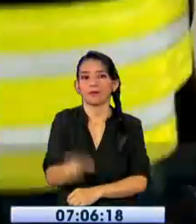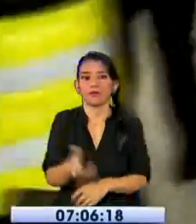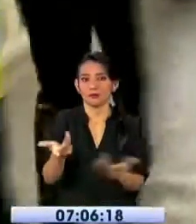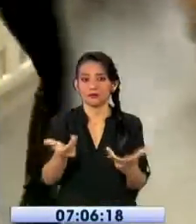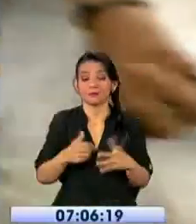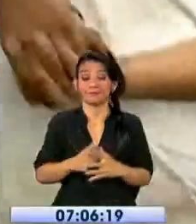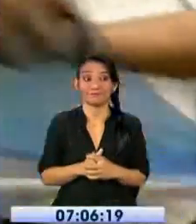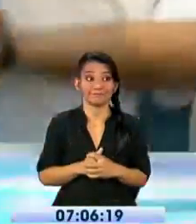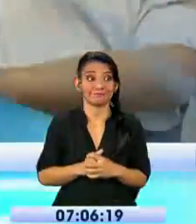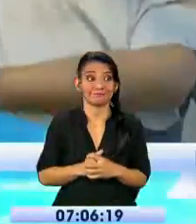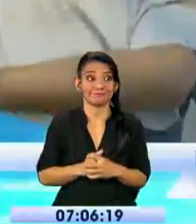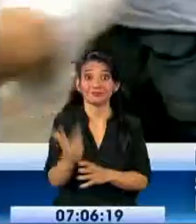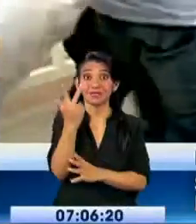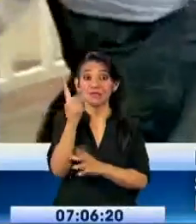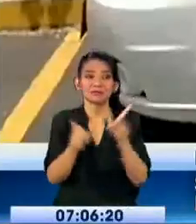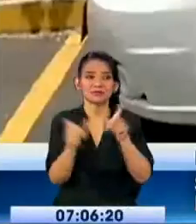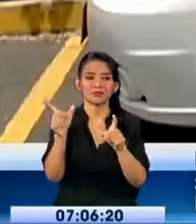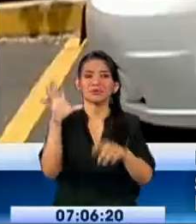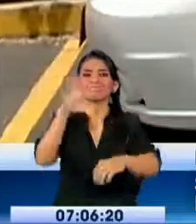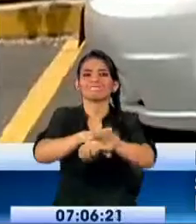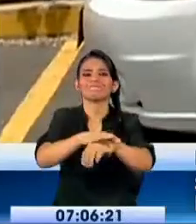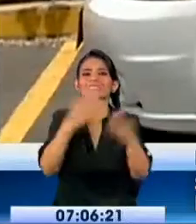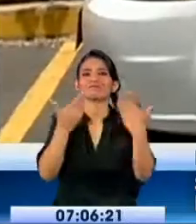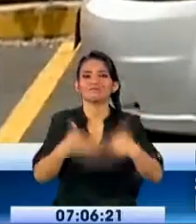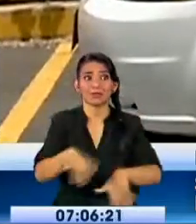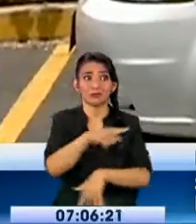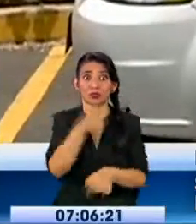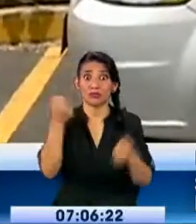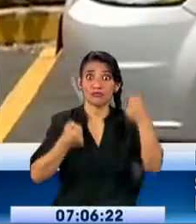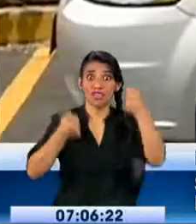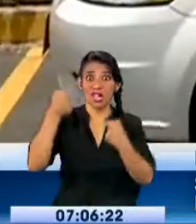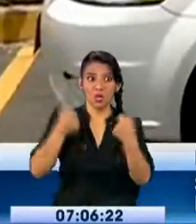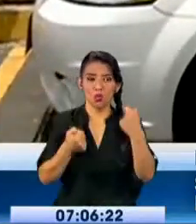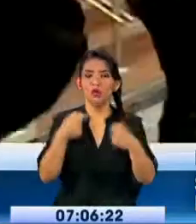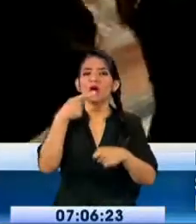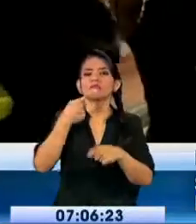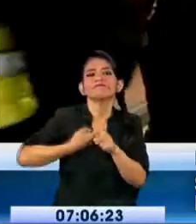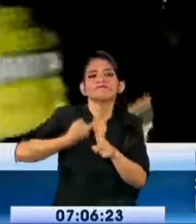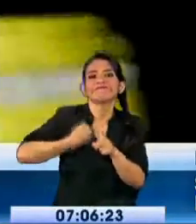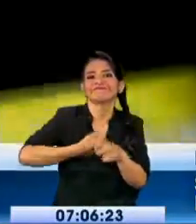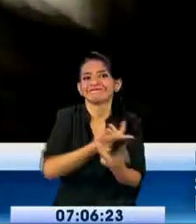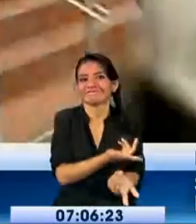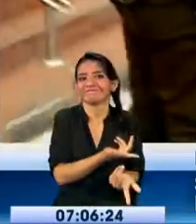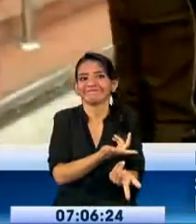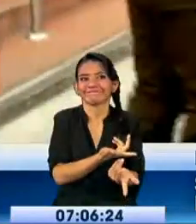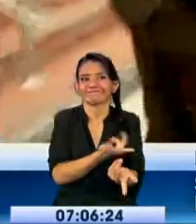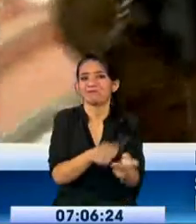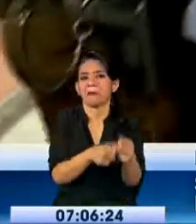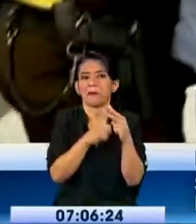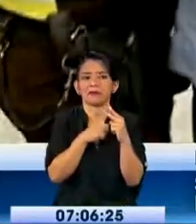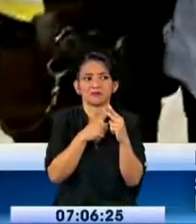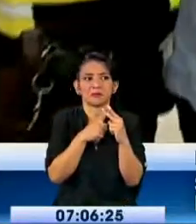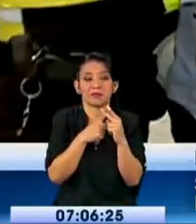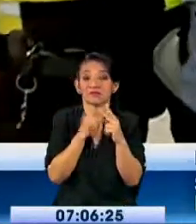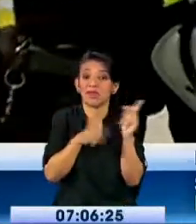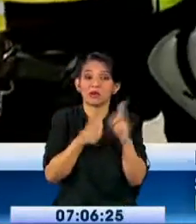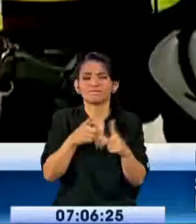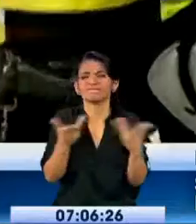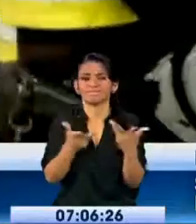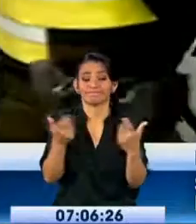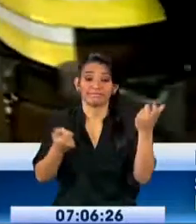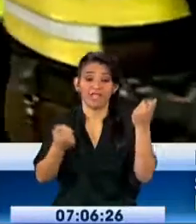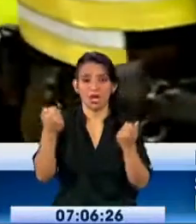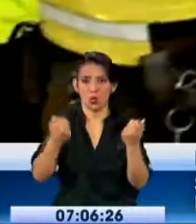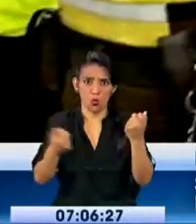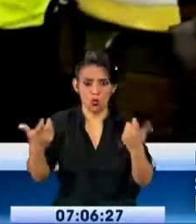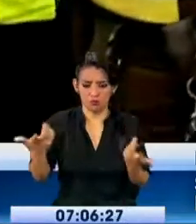tres ocupantes del automóvil fueron detenidos. El vehículo en el que se movilizaban lo rentaron. Lastimosamente, para librarse de la culpa, lograron deshacerse